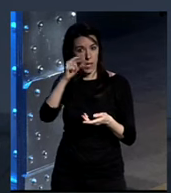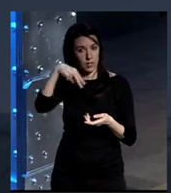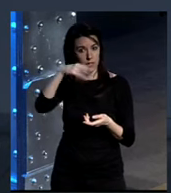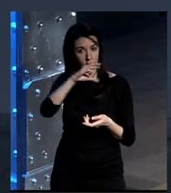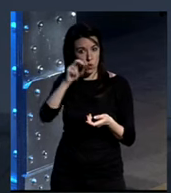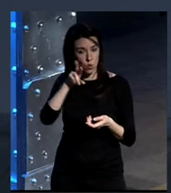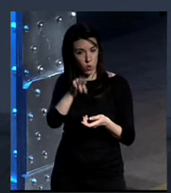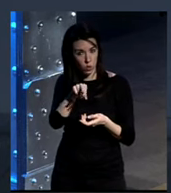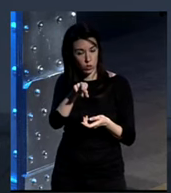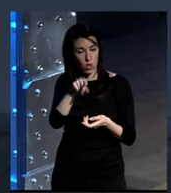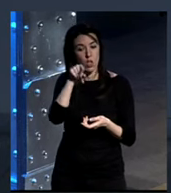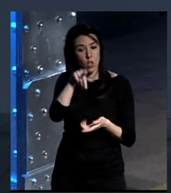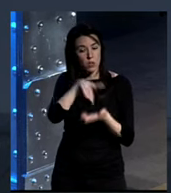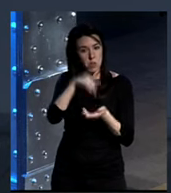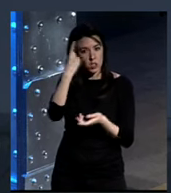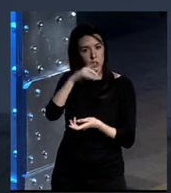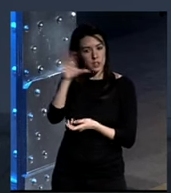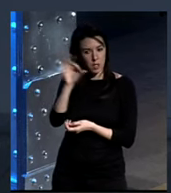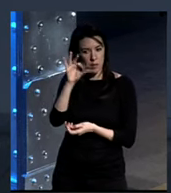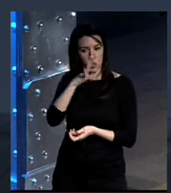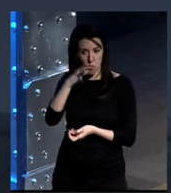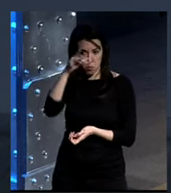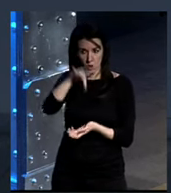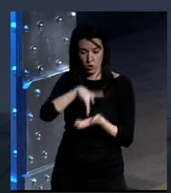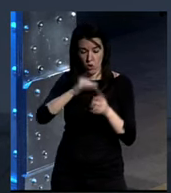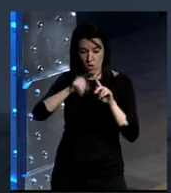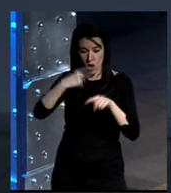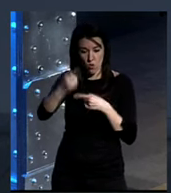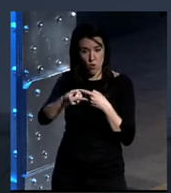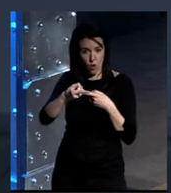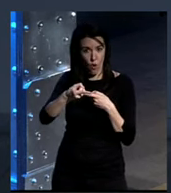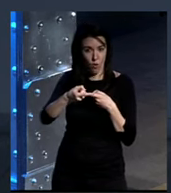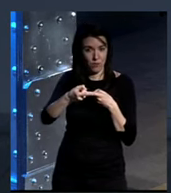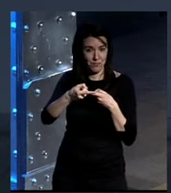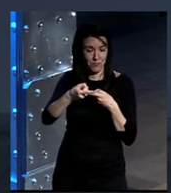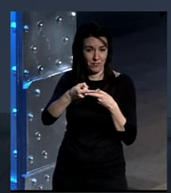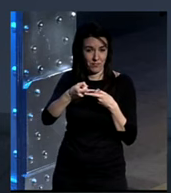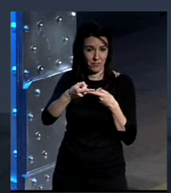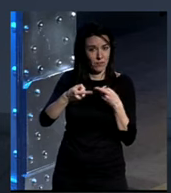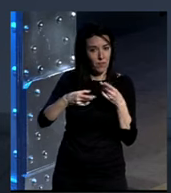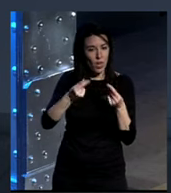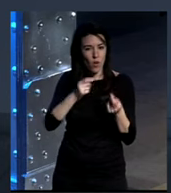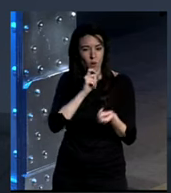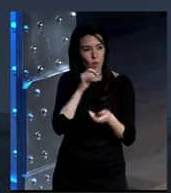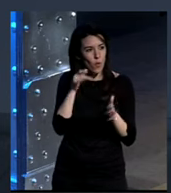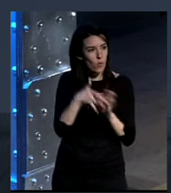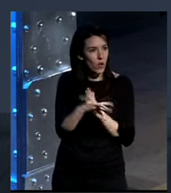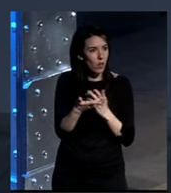Yo sé que Sebastián, porque de hecho me pasó después eran